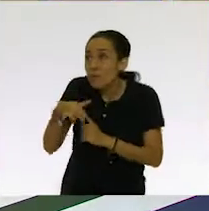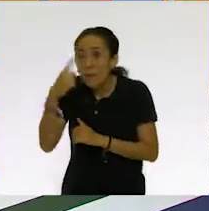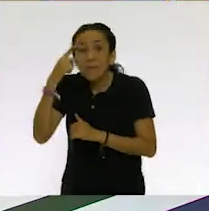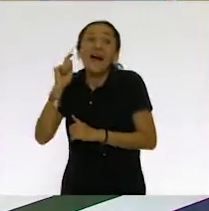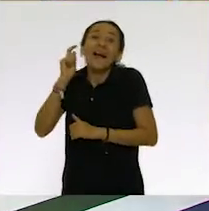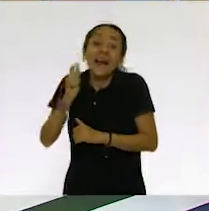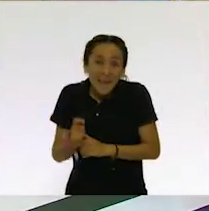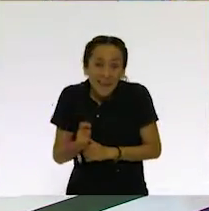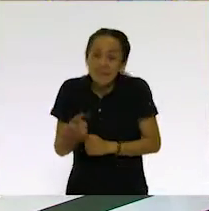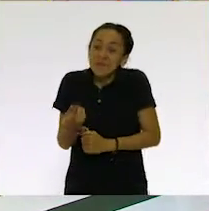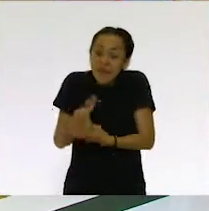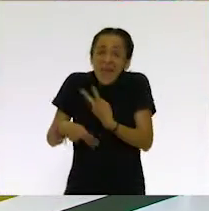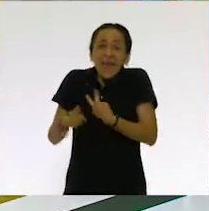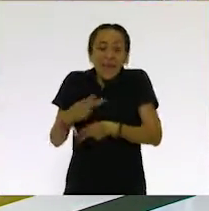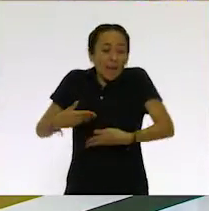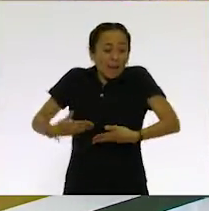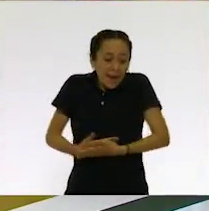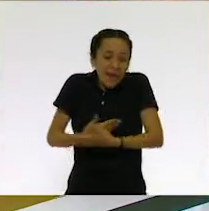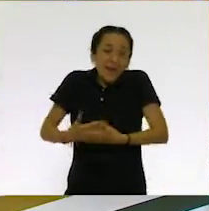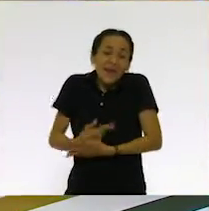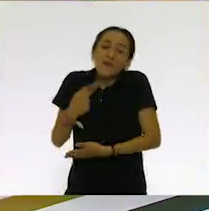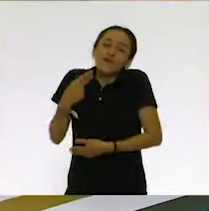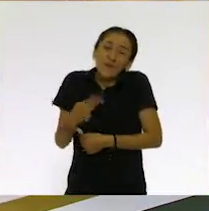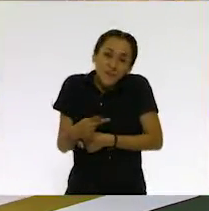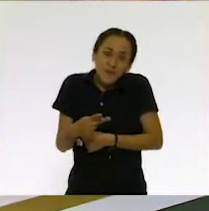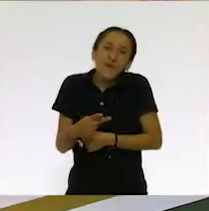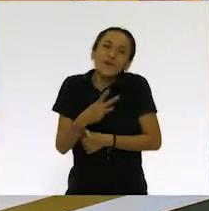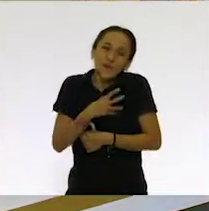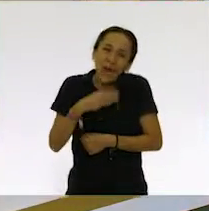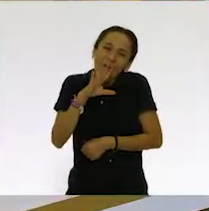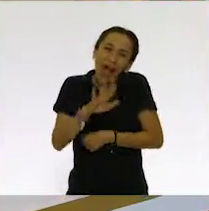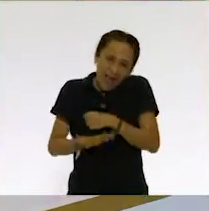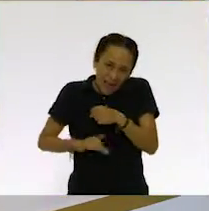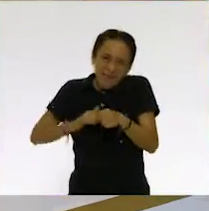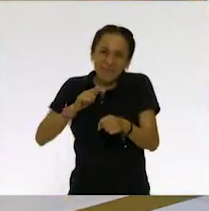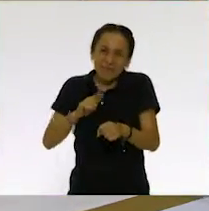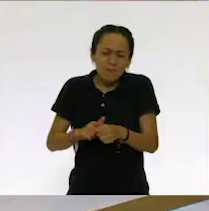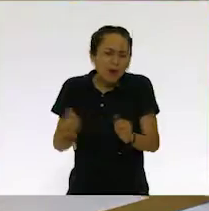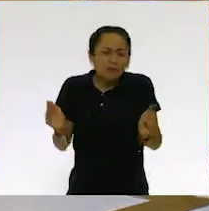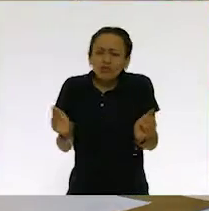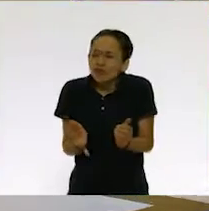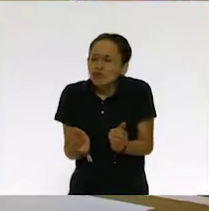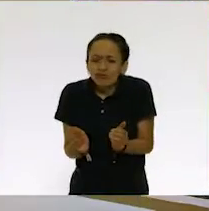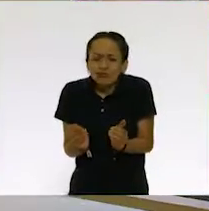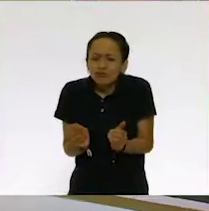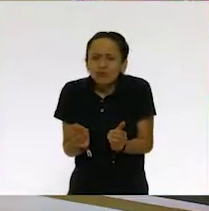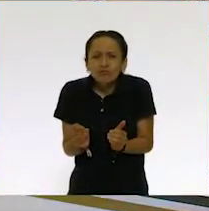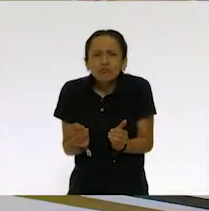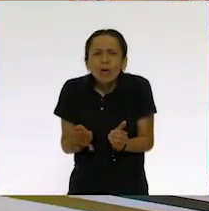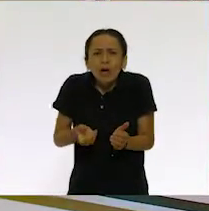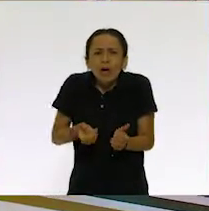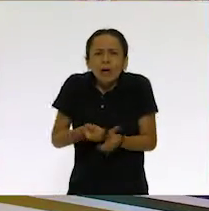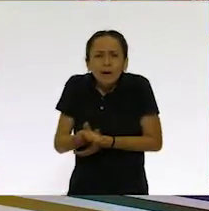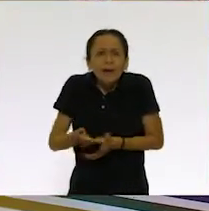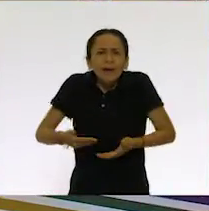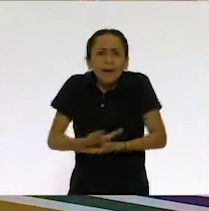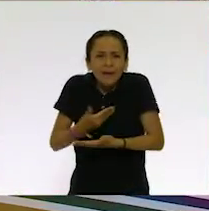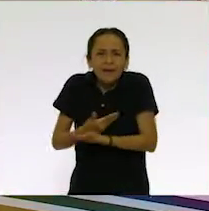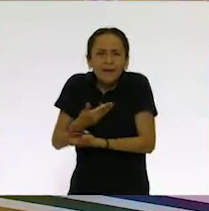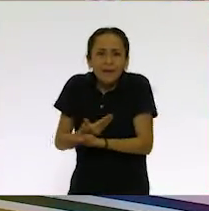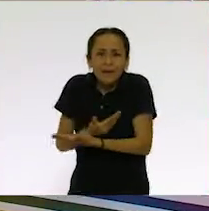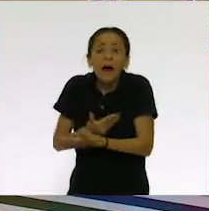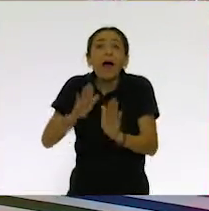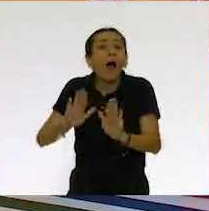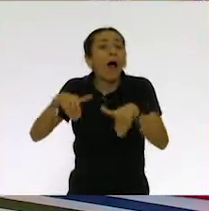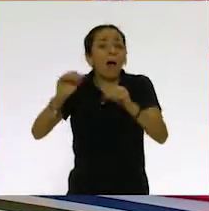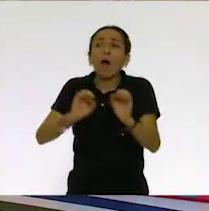sus animalitos que tienen, que están recién nacidos y que no los pueden dejar a la intemperie porque, como dijimos, hay depredadores. Por lo tanto,